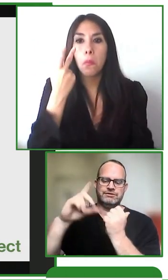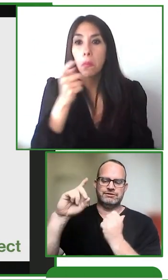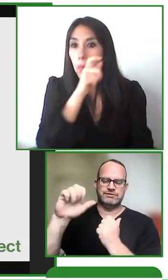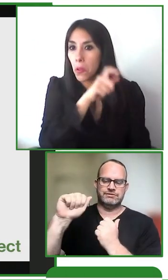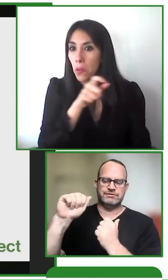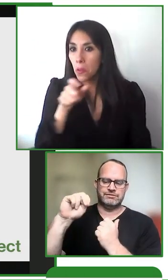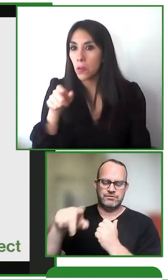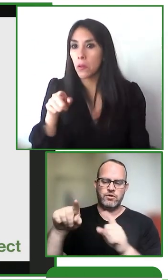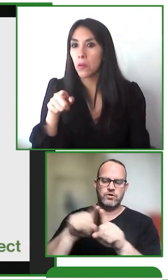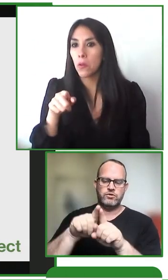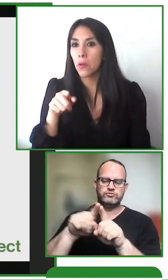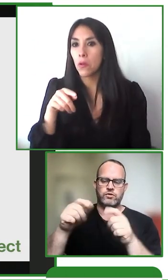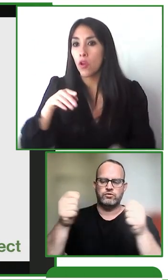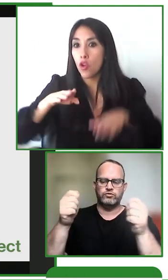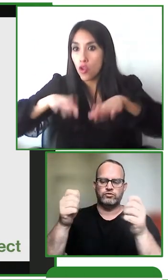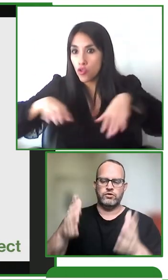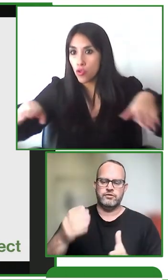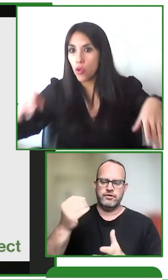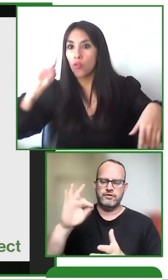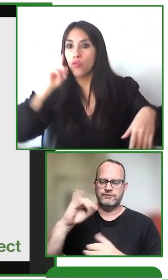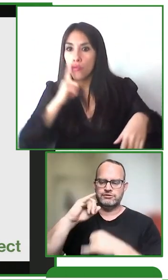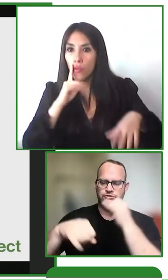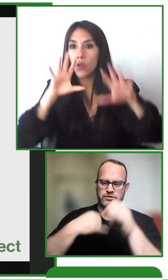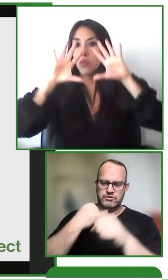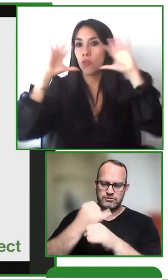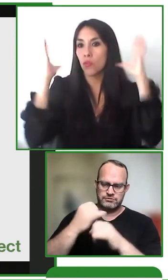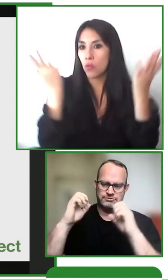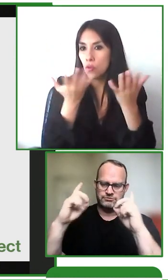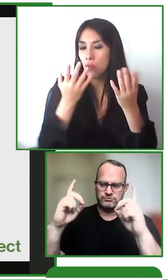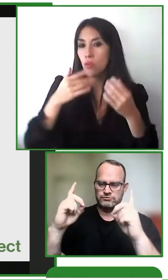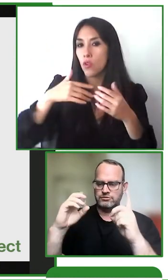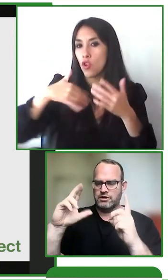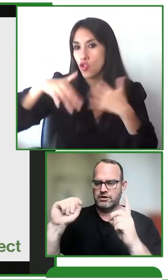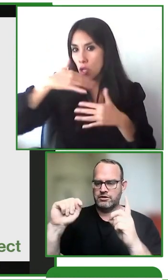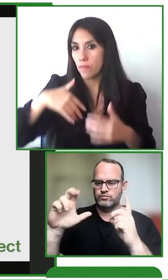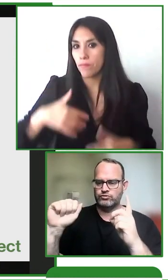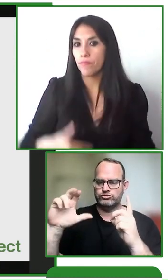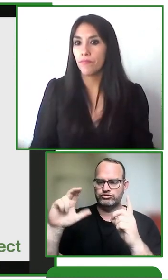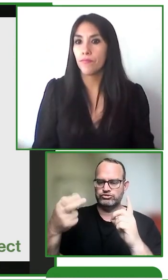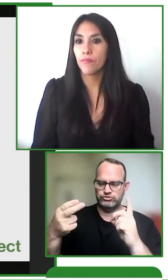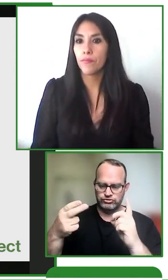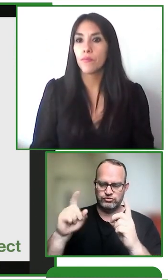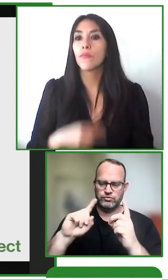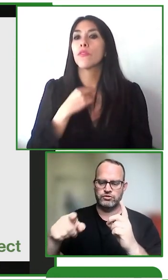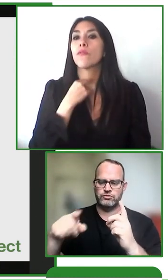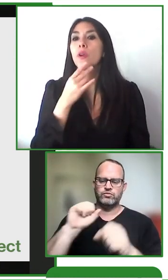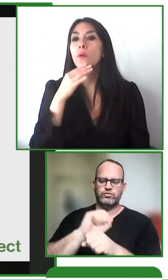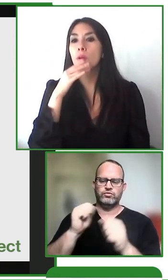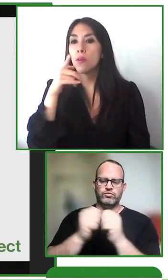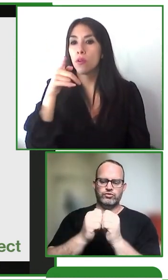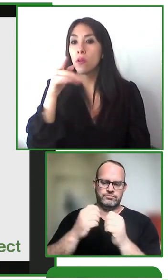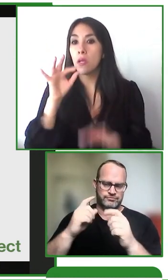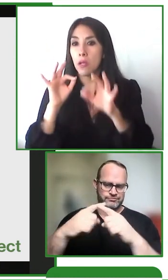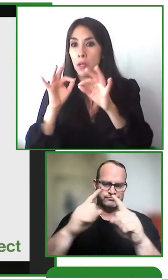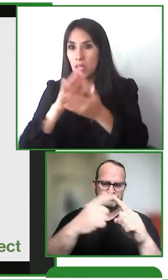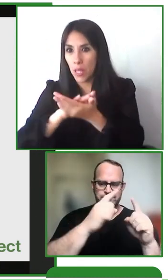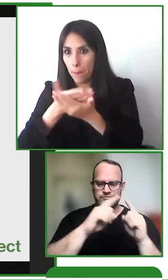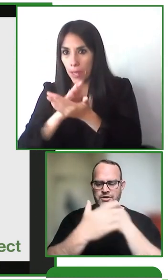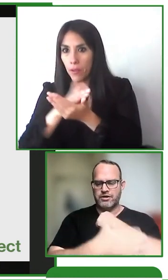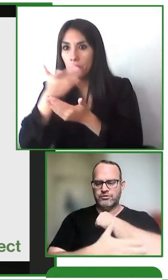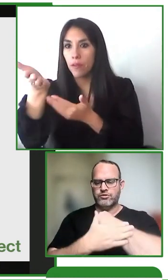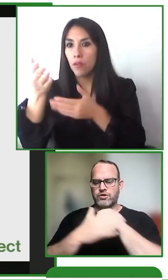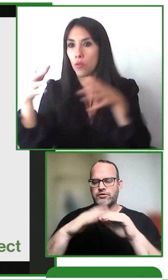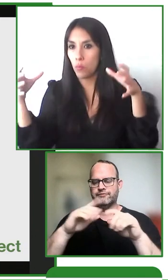mundo. Y Thomas Tin, mi colega aquí, es del equipo de asistentes y también es la directora